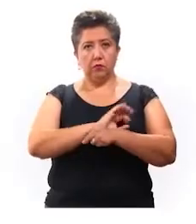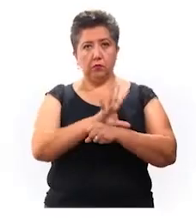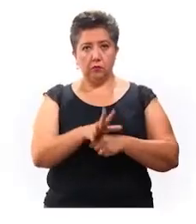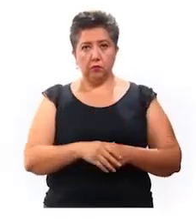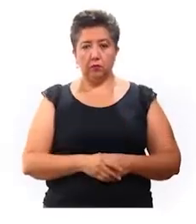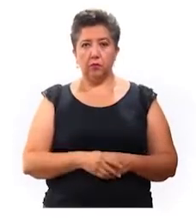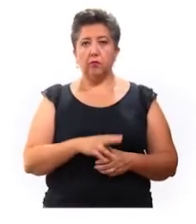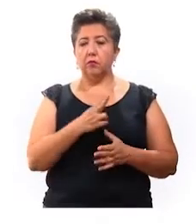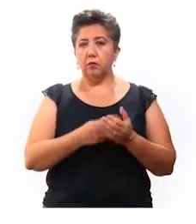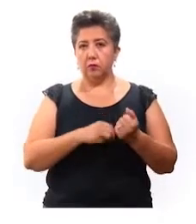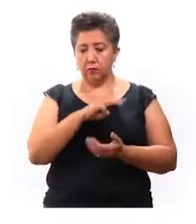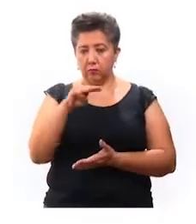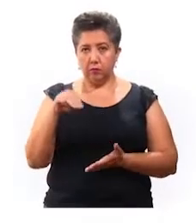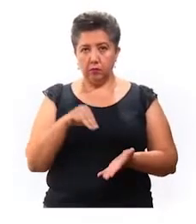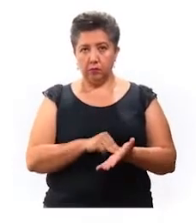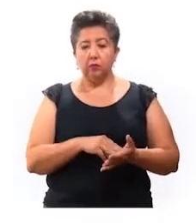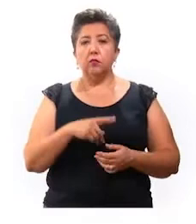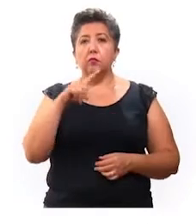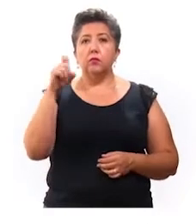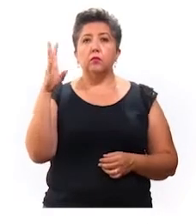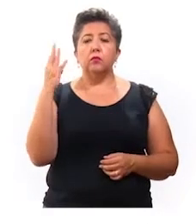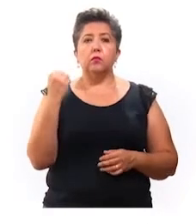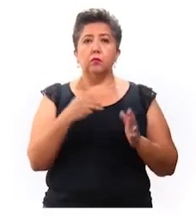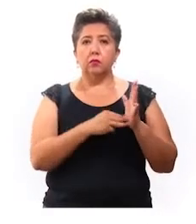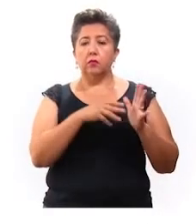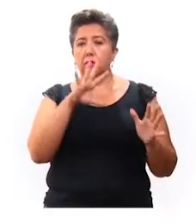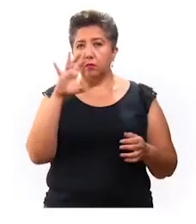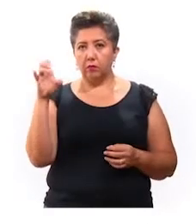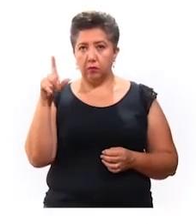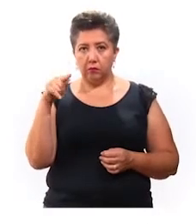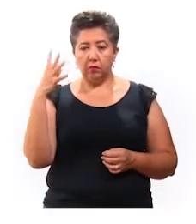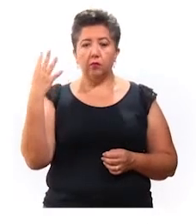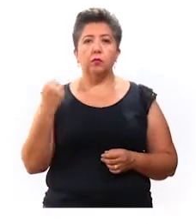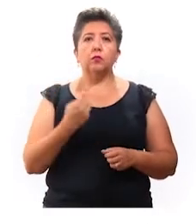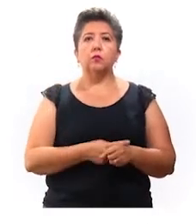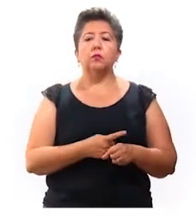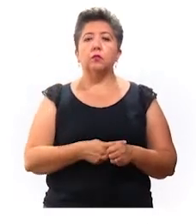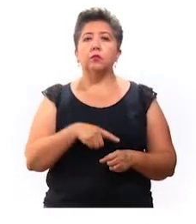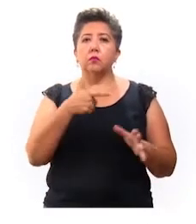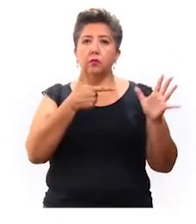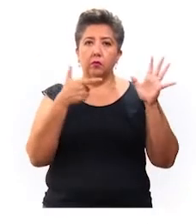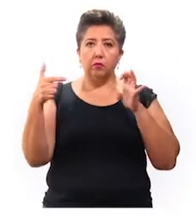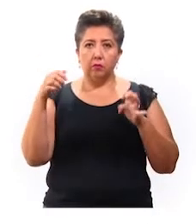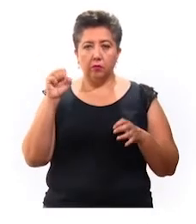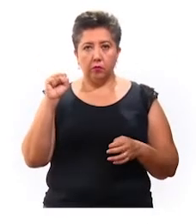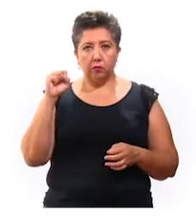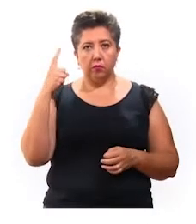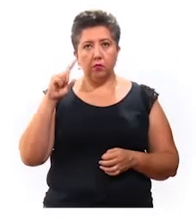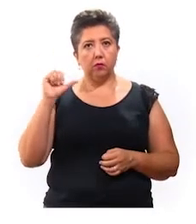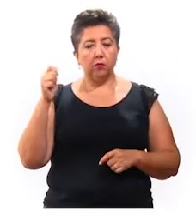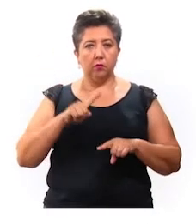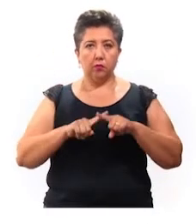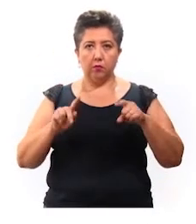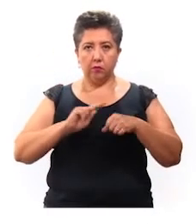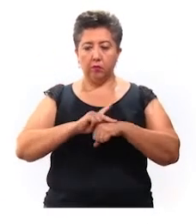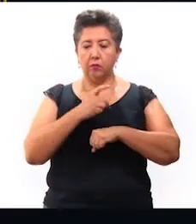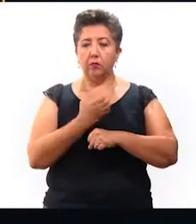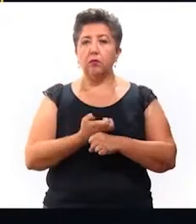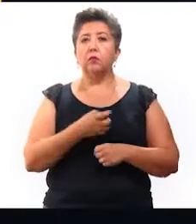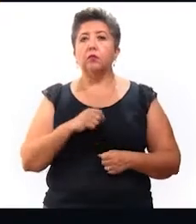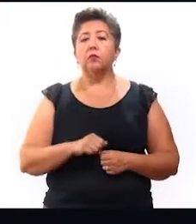coronavirus, ambos en Mérida. De los 109.579 casos positivos, 761 son de otro país u otro